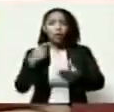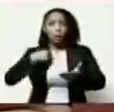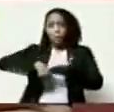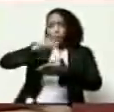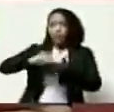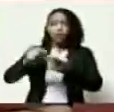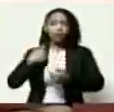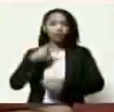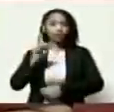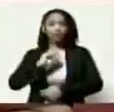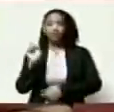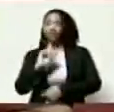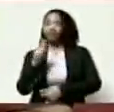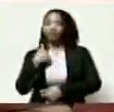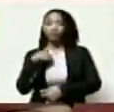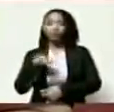aquí.